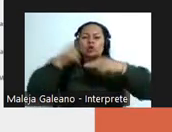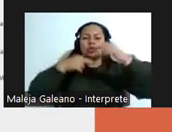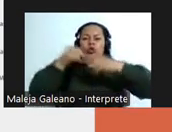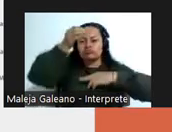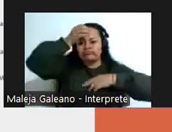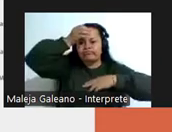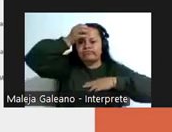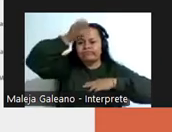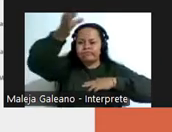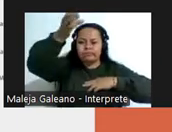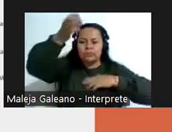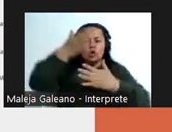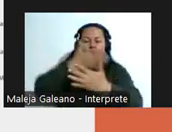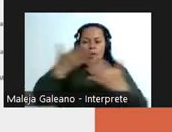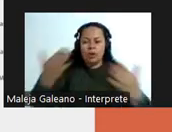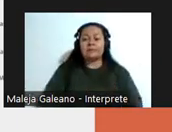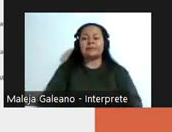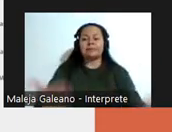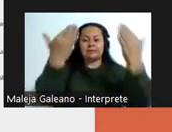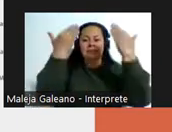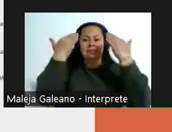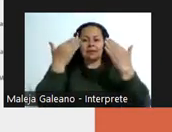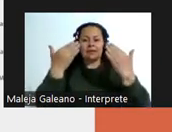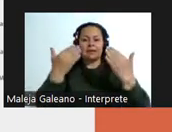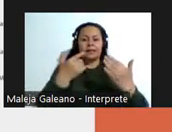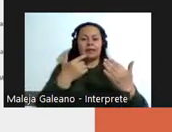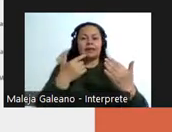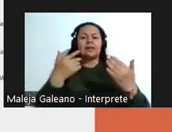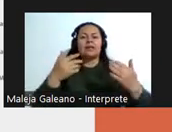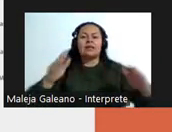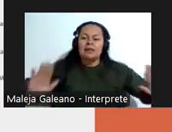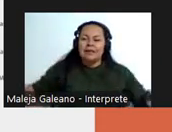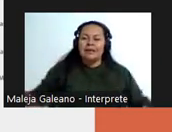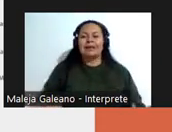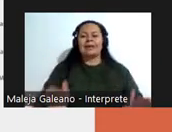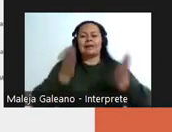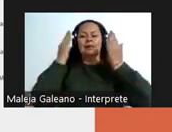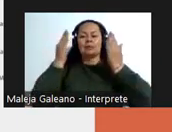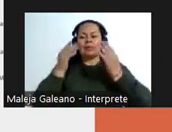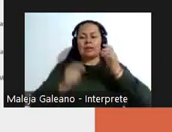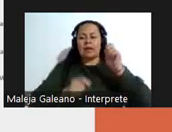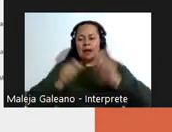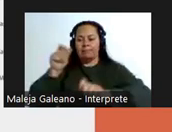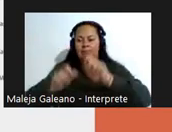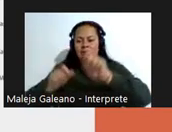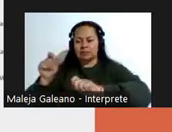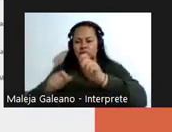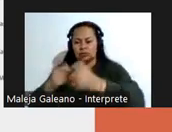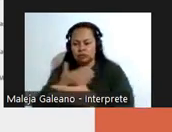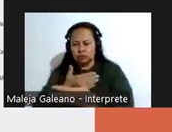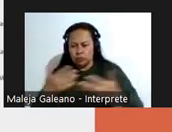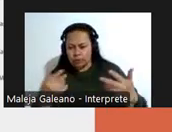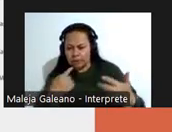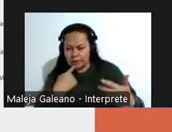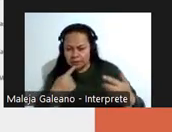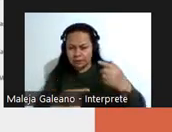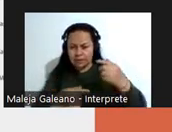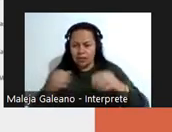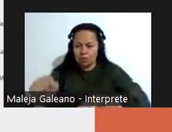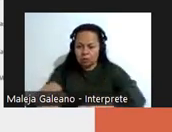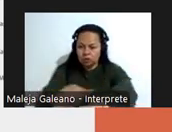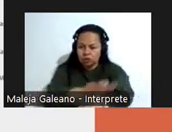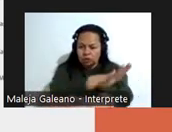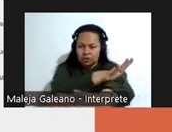conocimiento que es valiosísimo porque recupera elementos de una memoria sensorial, pero también que